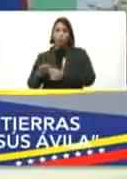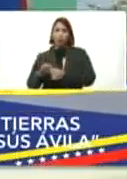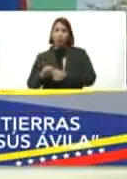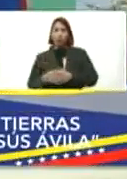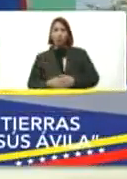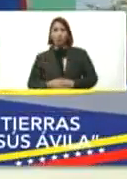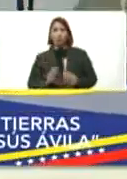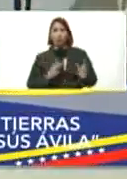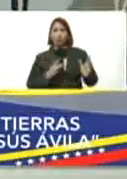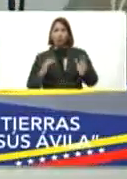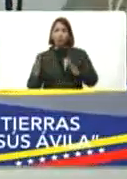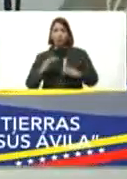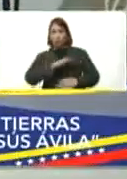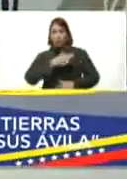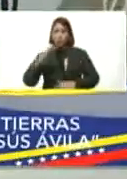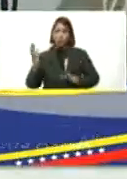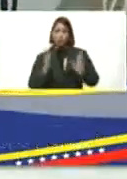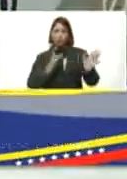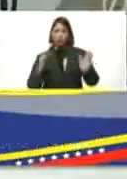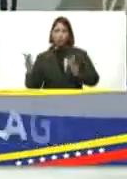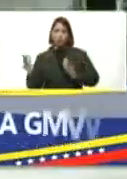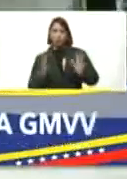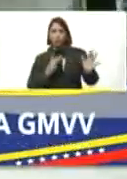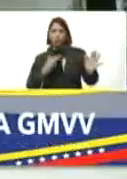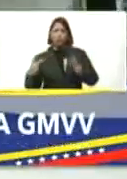has visto, Ricardo Menéndez?